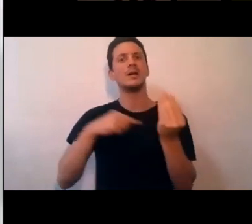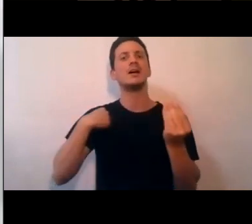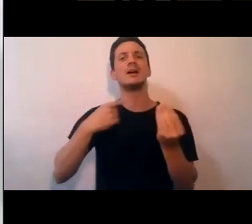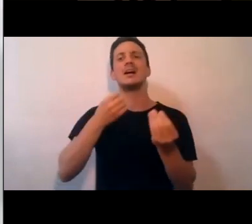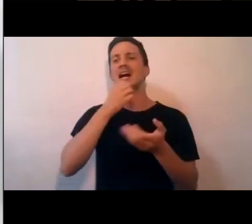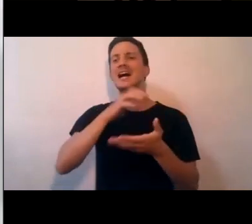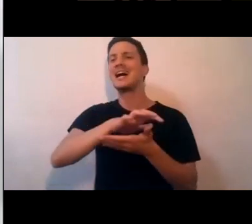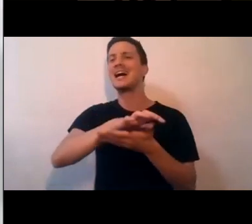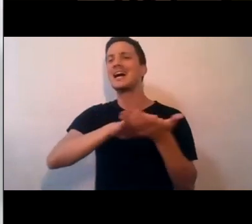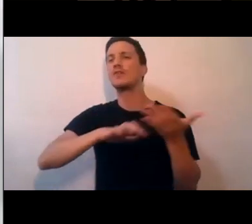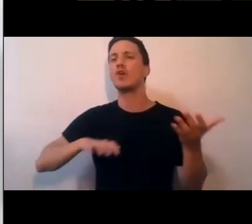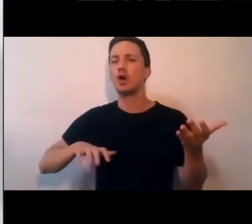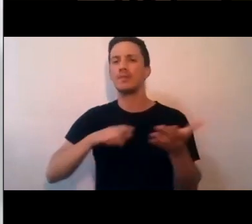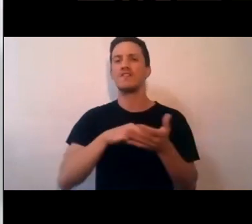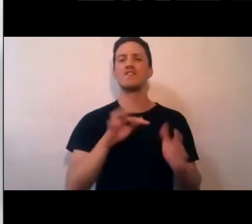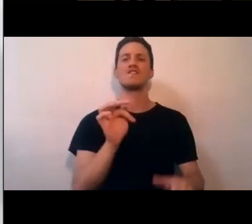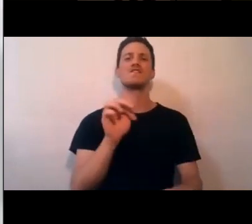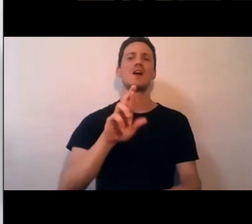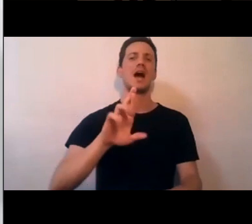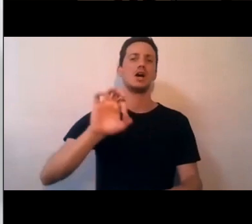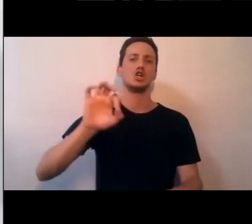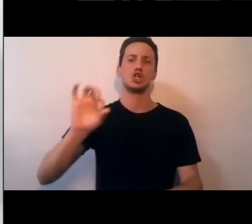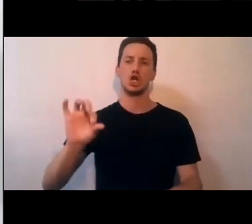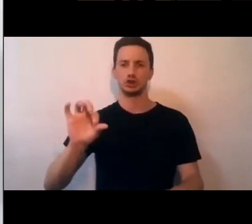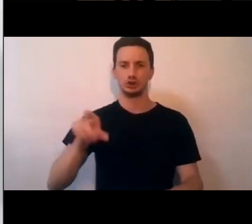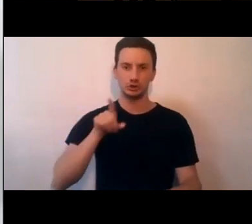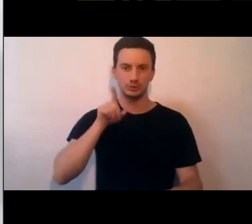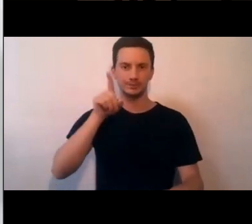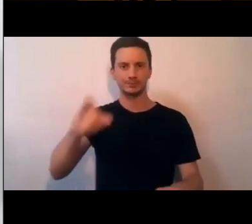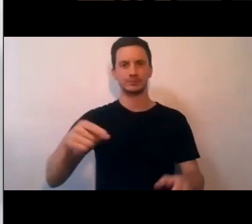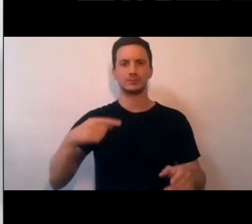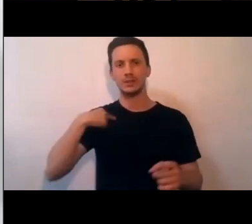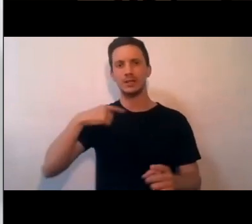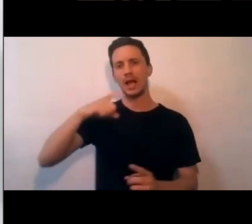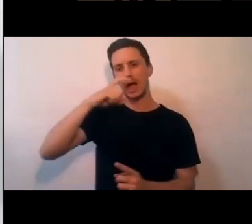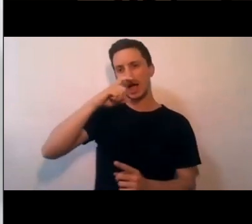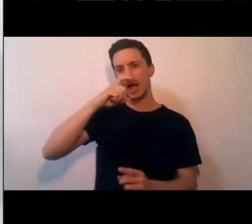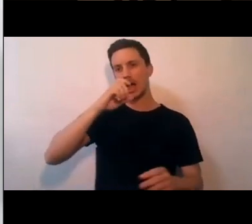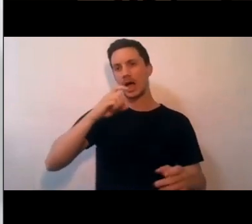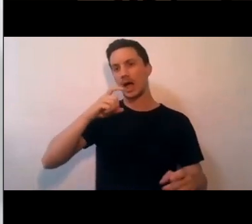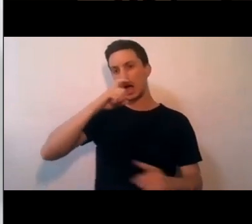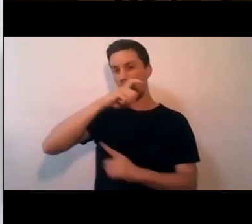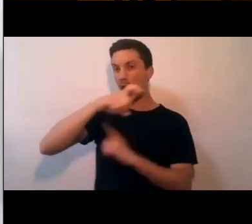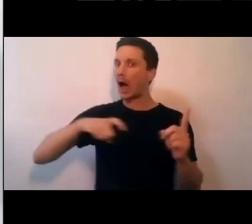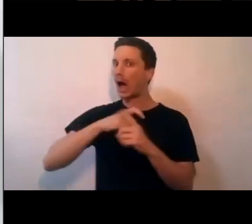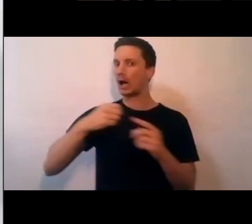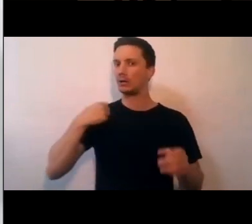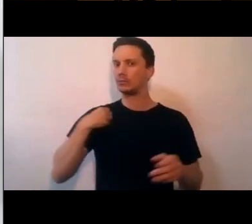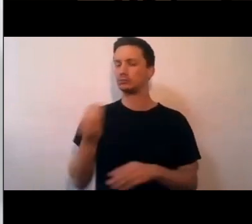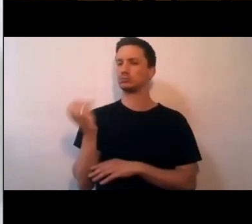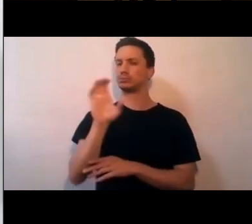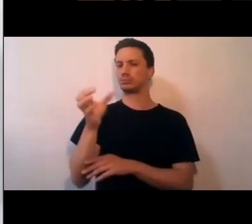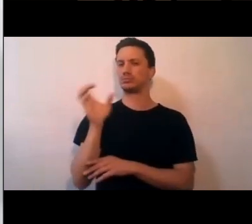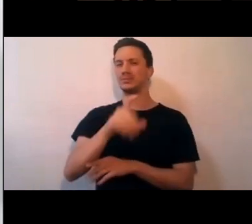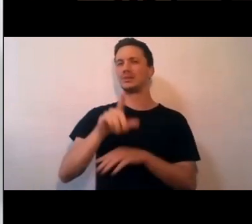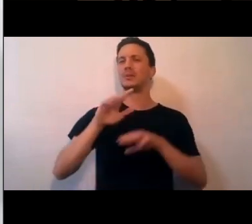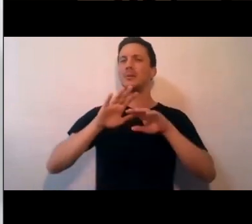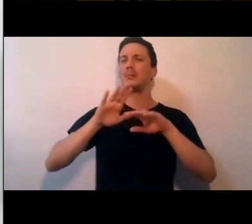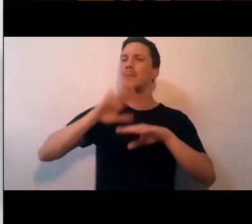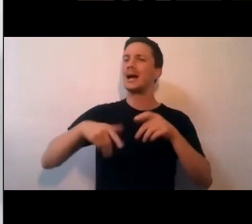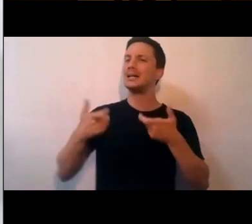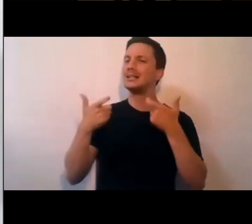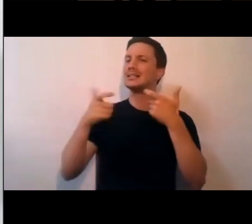manera anual sobre distintos temas de actualidad. El último que publicamos el año pasado fue precisamente sobre la salud mental de los